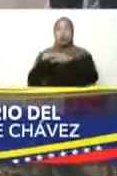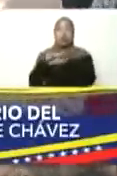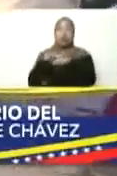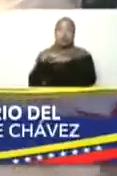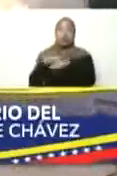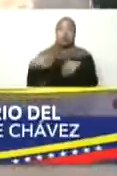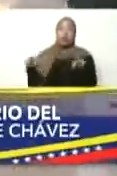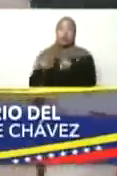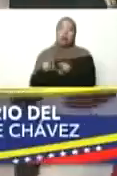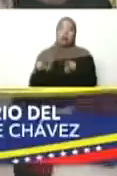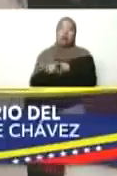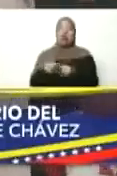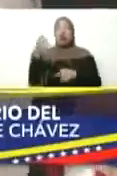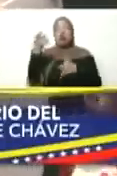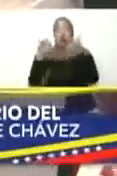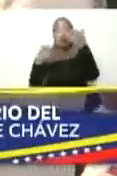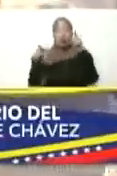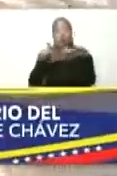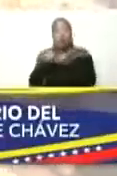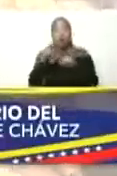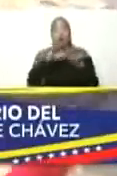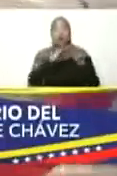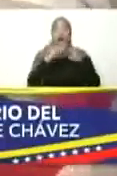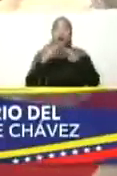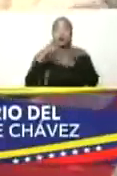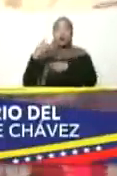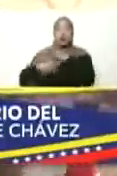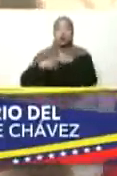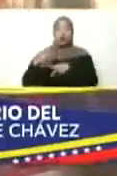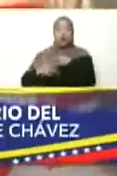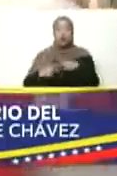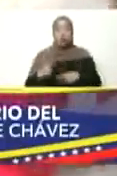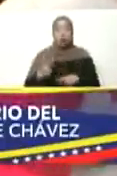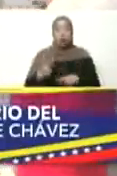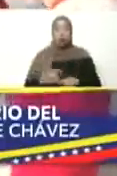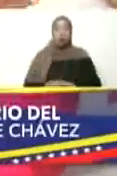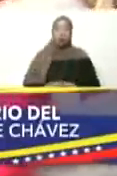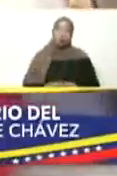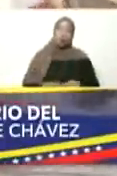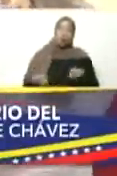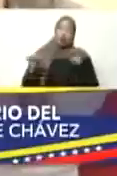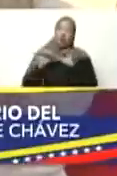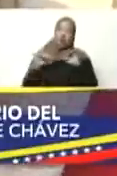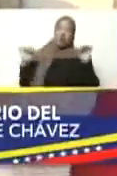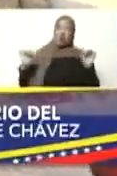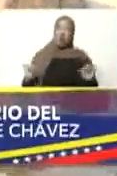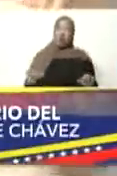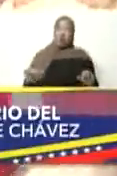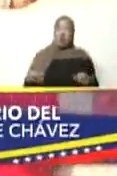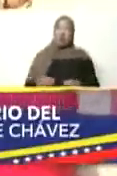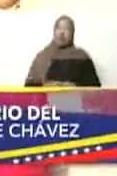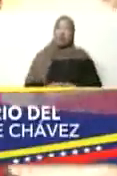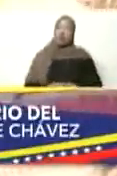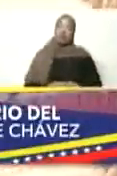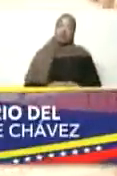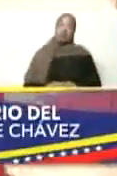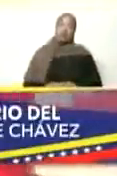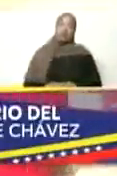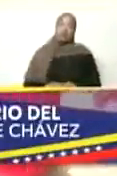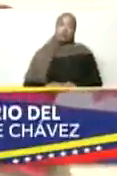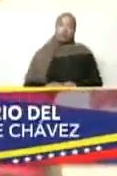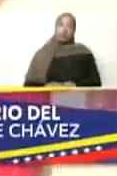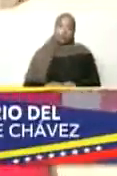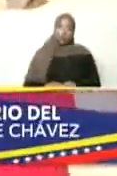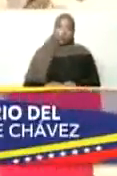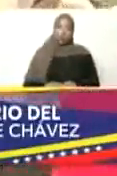equipo de la alcaldía y de la comuna el plan productivo de la comuna. Y este sitio es ideal para el ensayo. Correcto. Ideal. Aquí